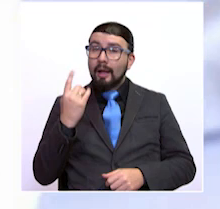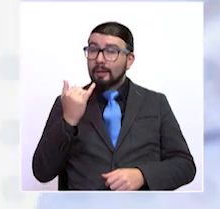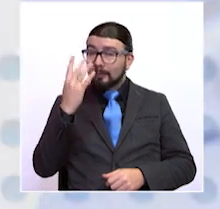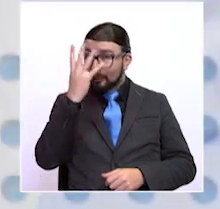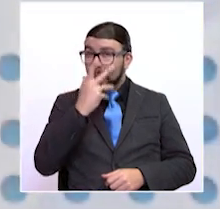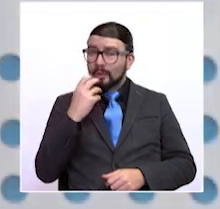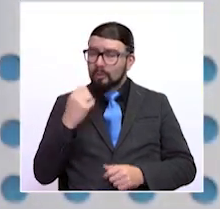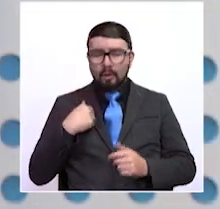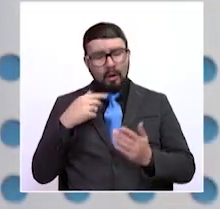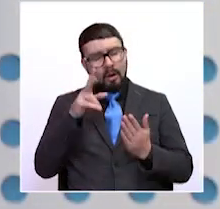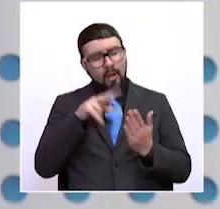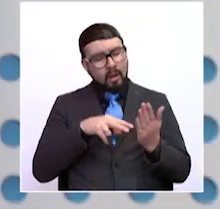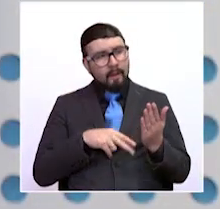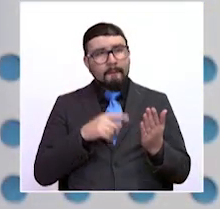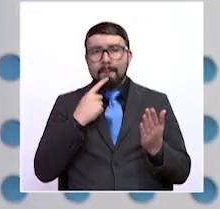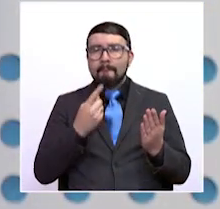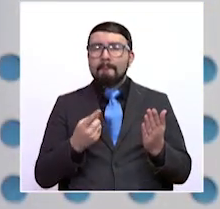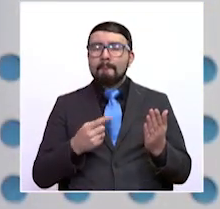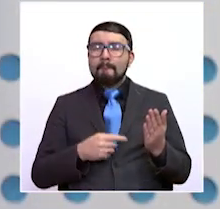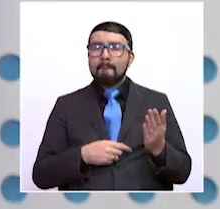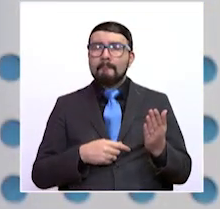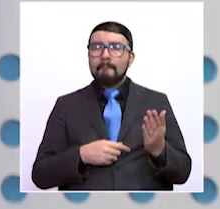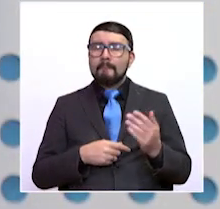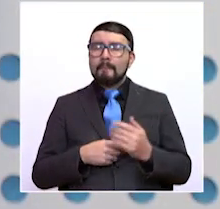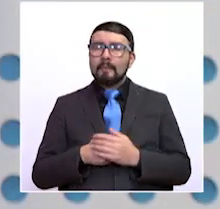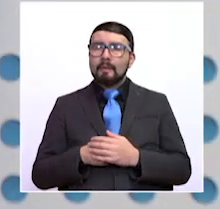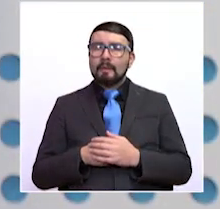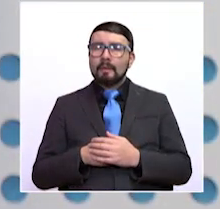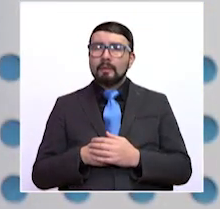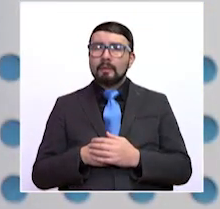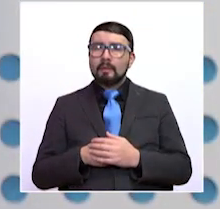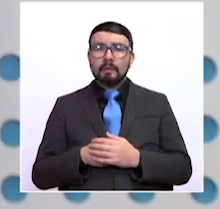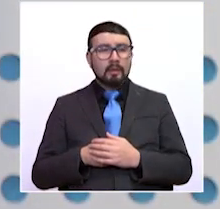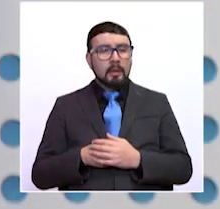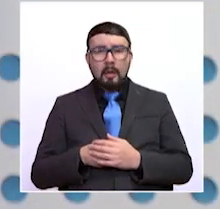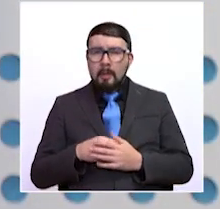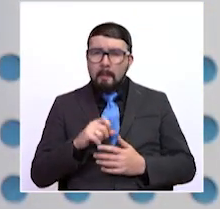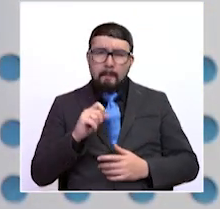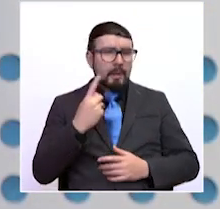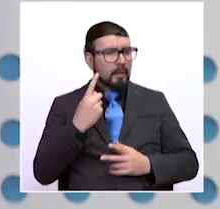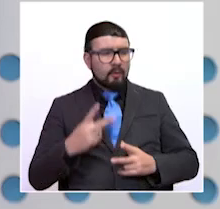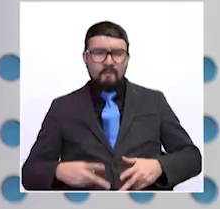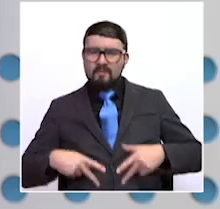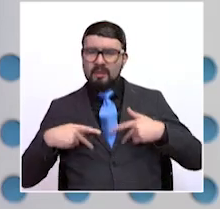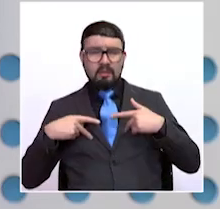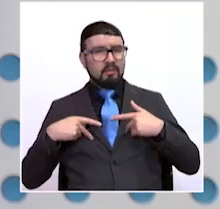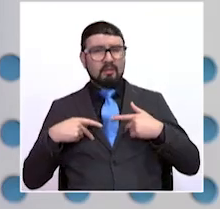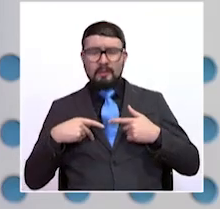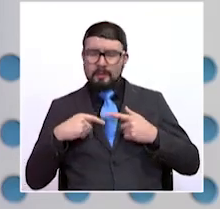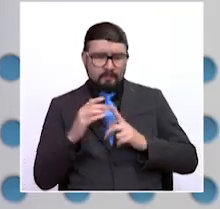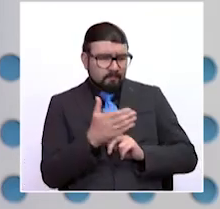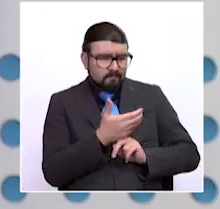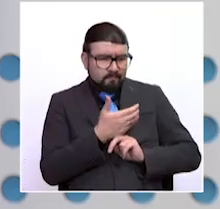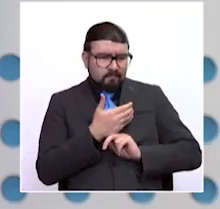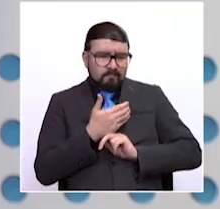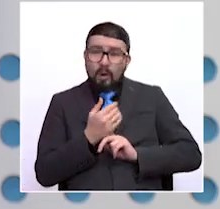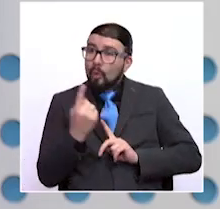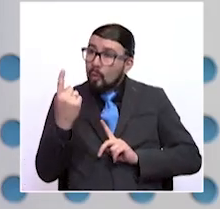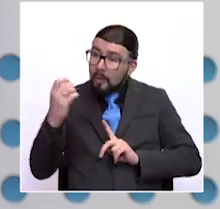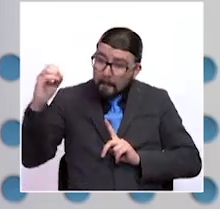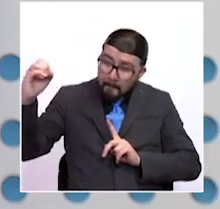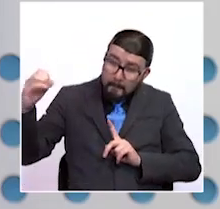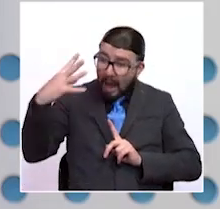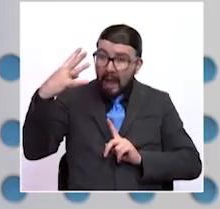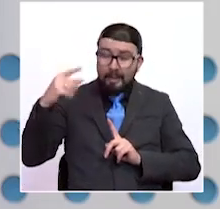que decía que hay que preservar la vida ante todo, que un segundito de una luz no puede acabar la